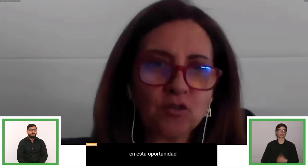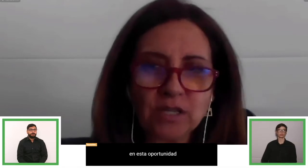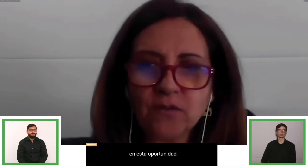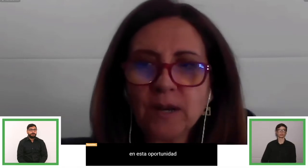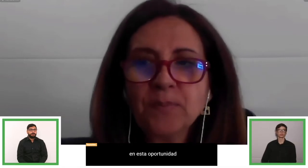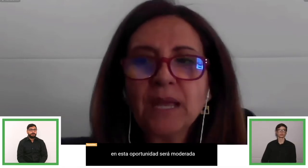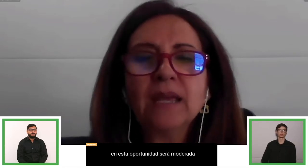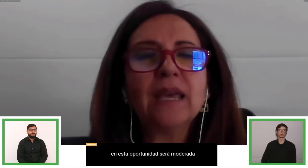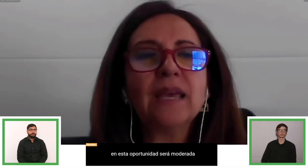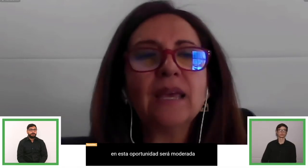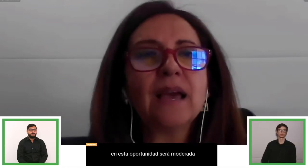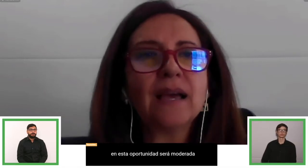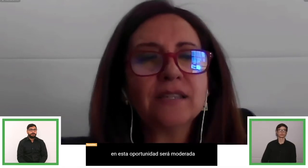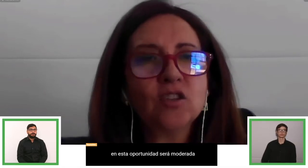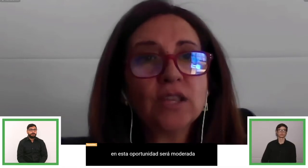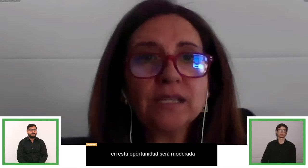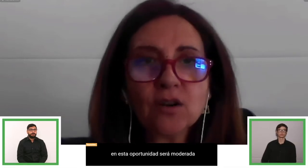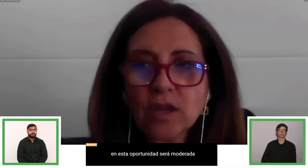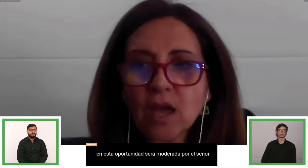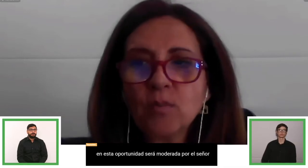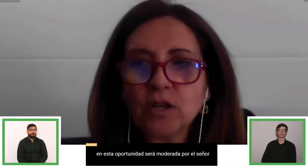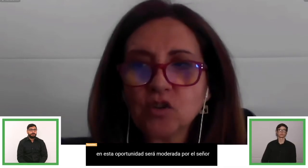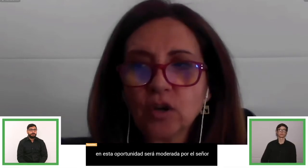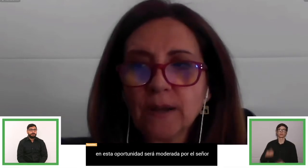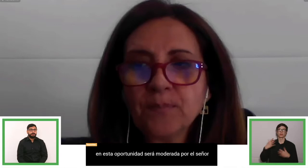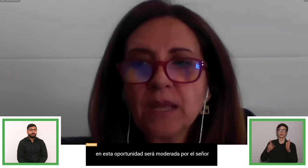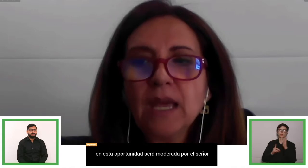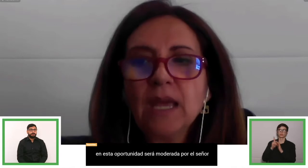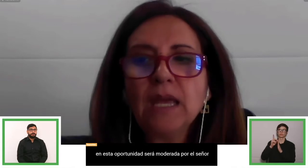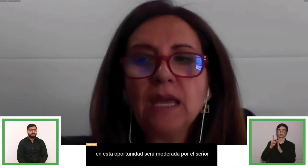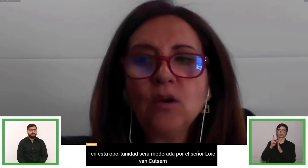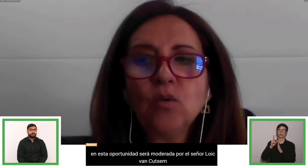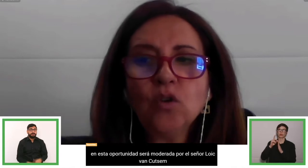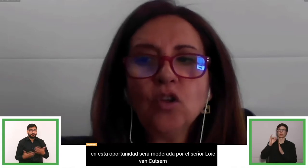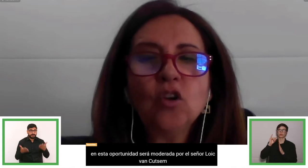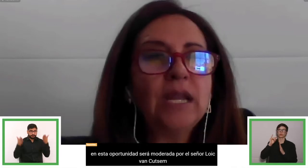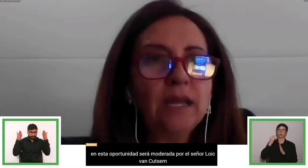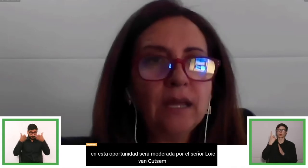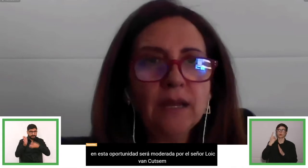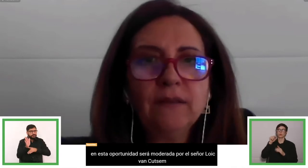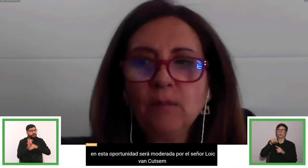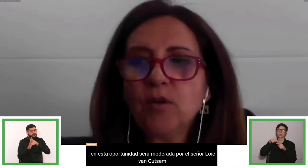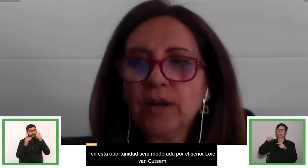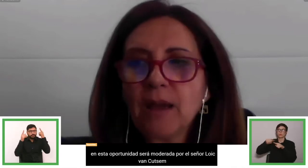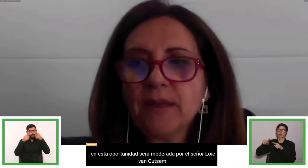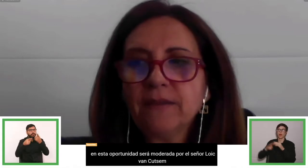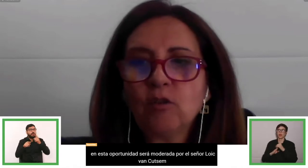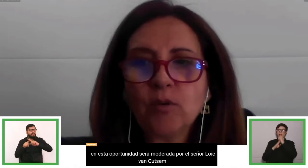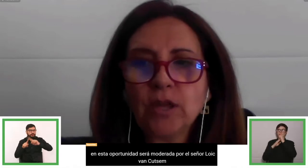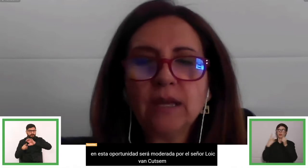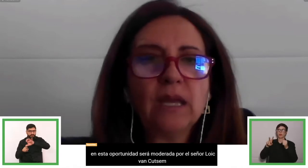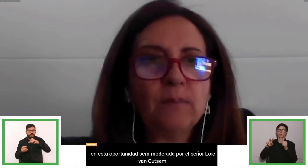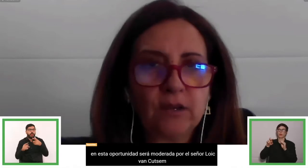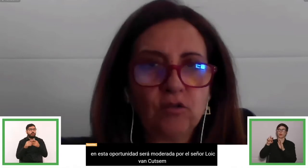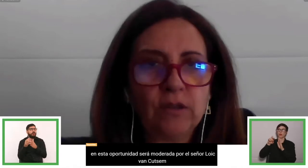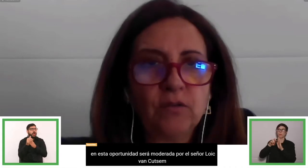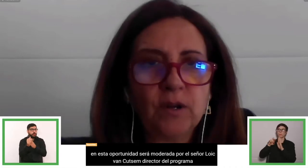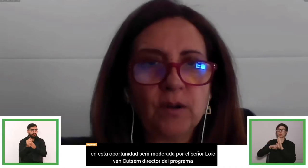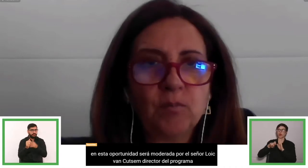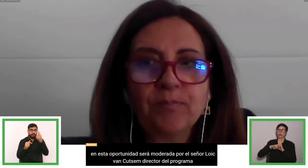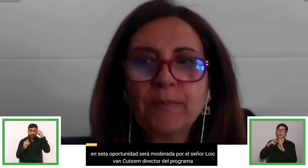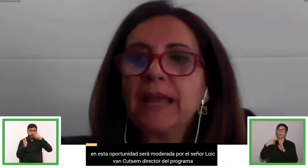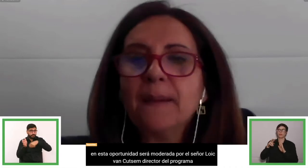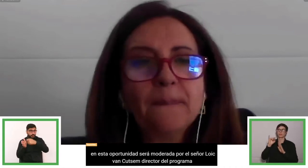Impact Transfer, que ha sido desarrollado por Ashoka y uno de los líderes del programa de Zero Project Impact